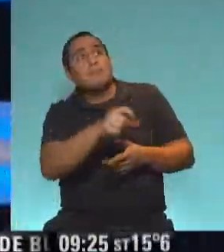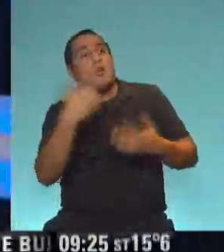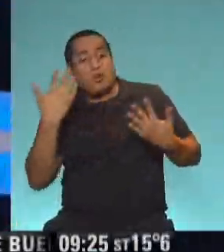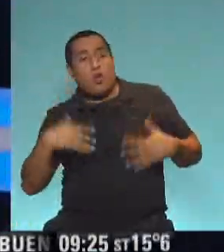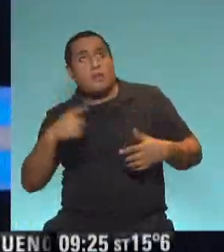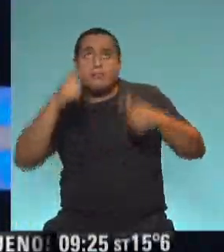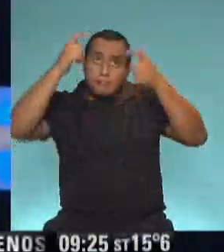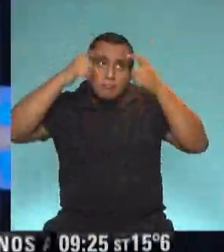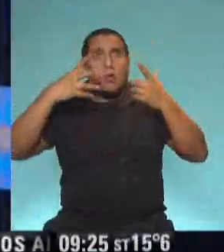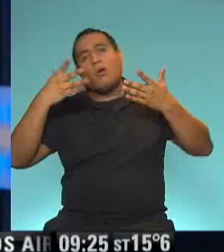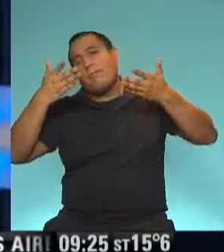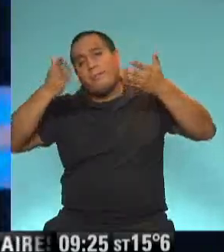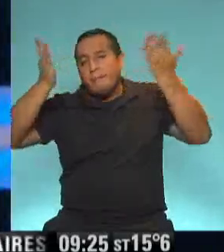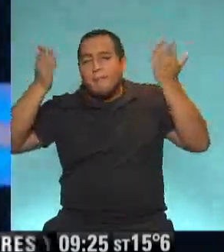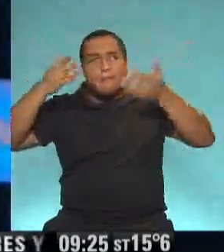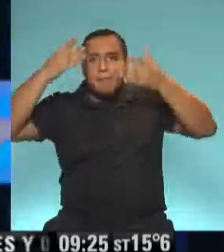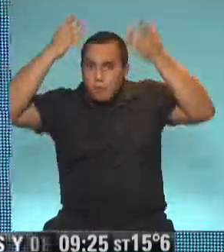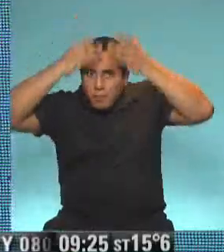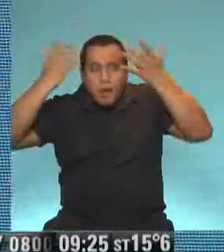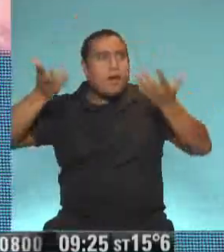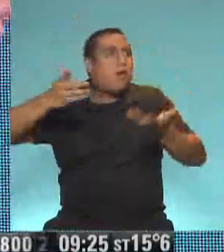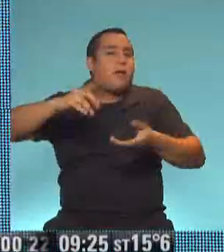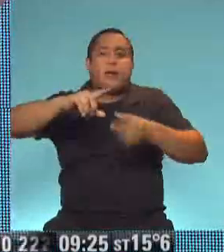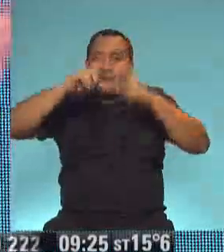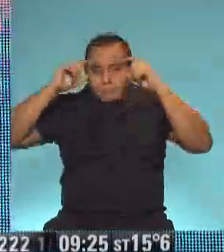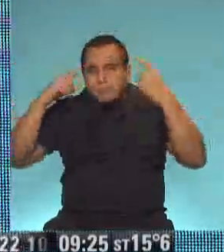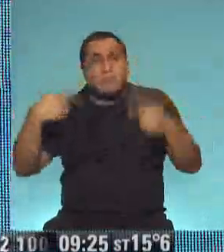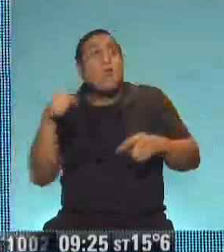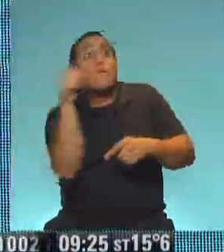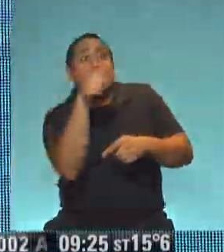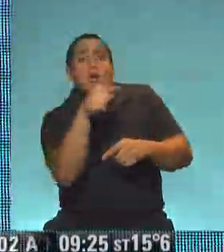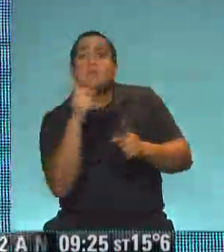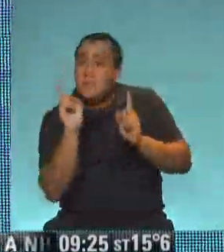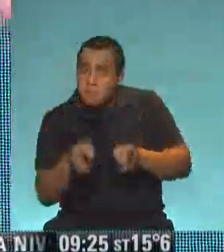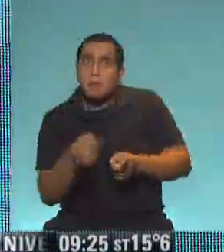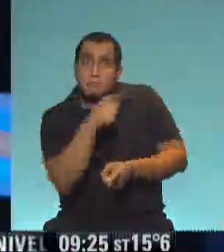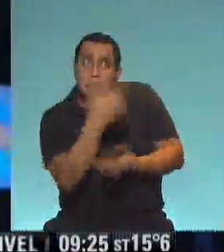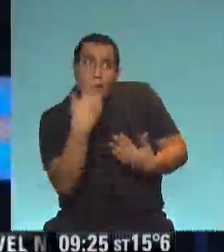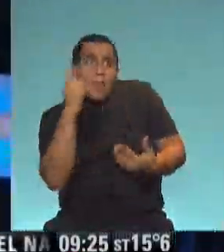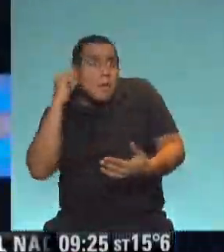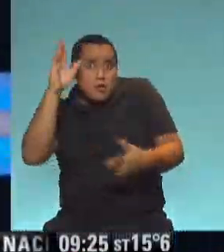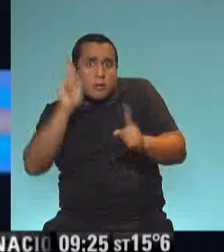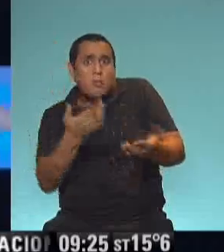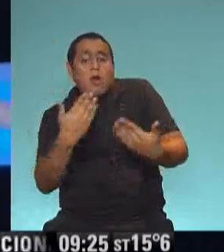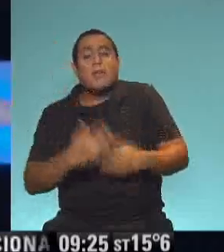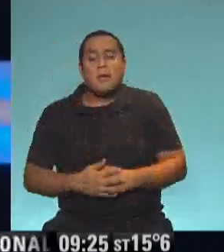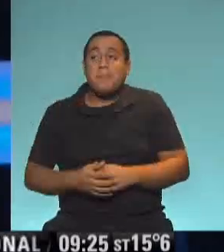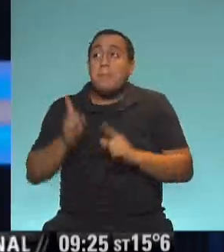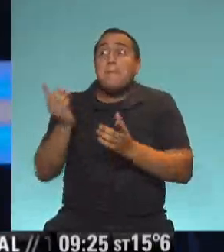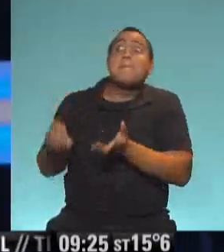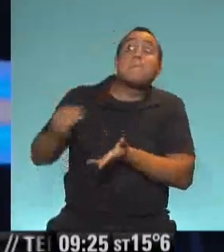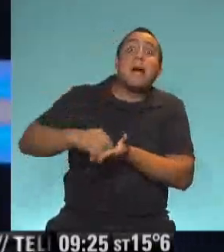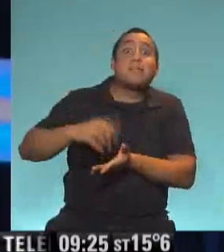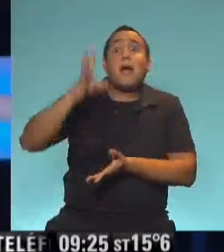para participar de este juego claro, de claro, que también jueguen con nosotros, claro papás, que sí, están claro. todos invitados. Y otra cosa más, ¿qué? Me acordé,